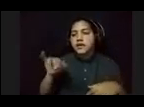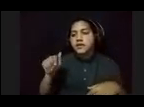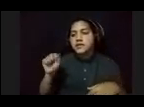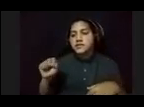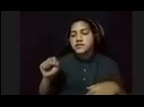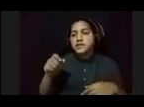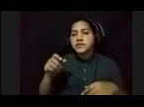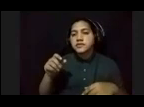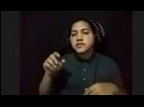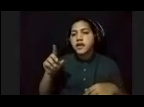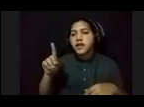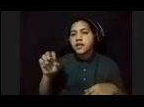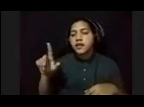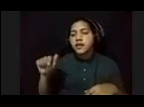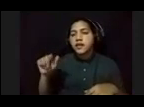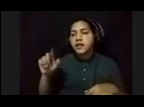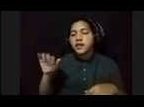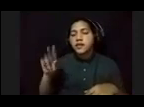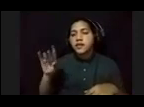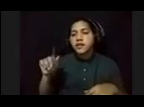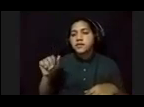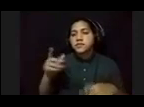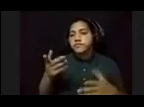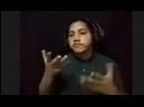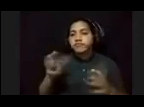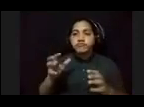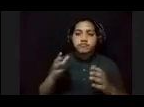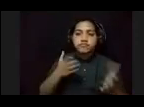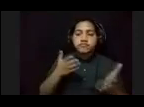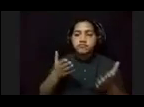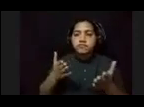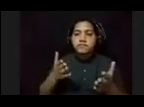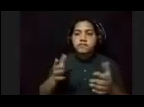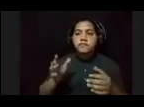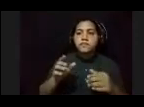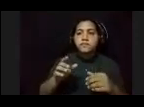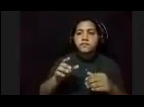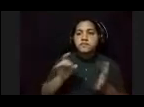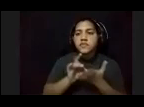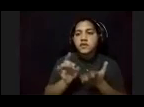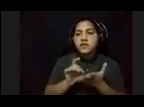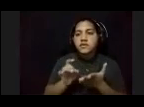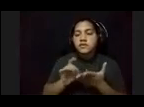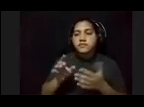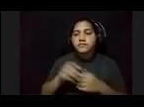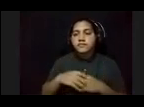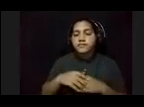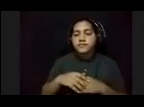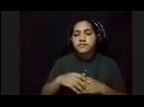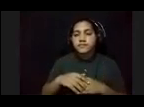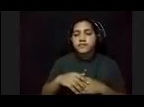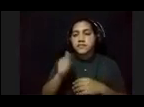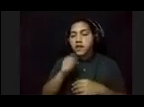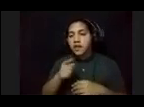querían, ¿verdad?, que se atendieran a las meretrices en este hospital, por lo que ellas fueron trasladadas a otro